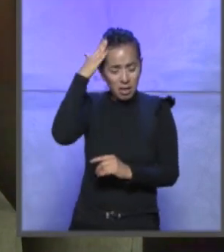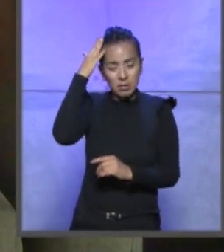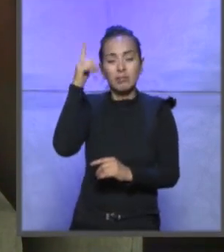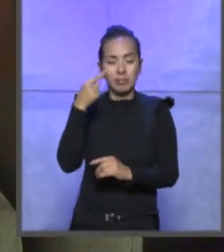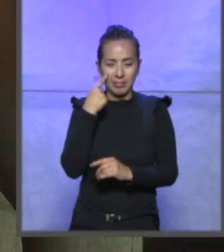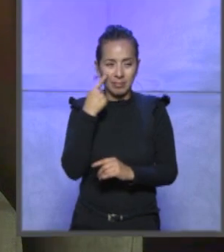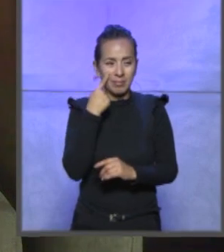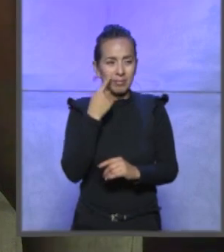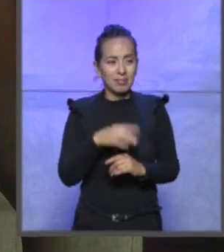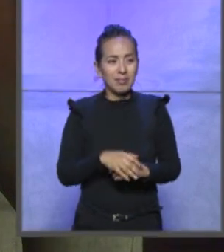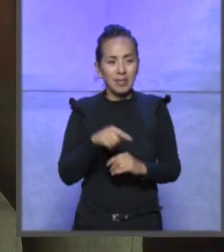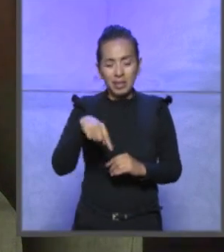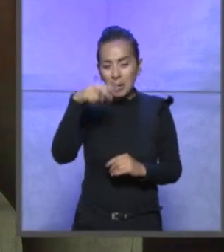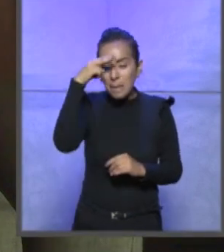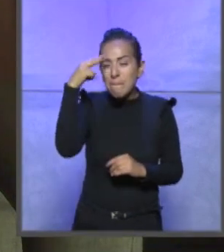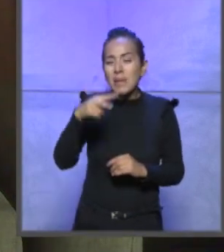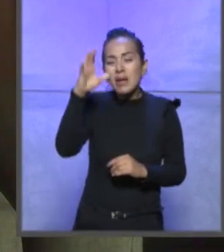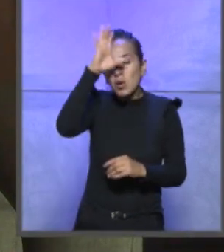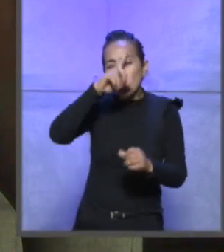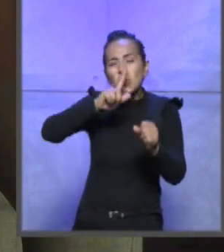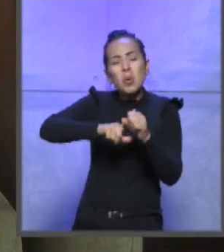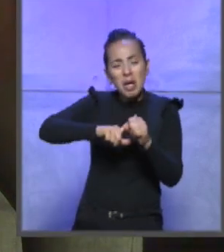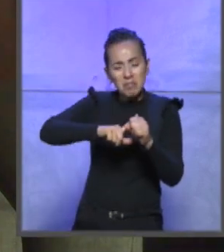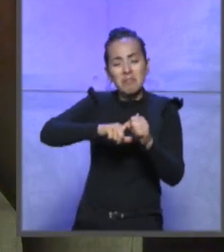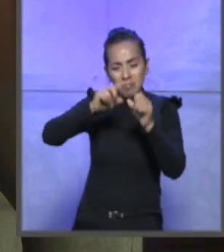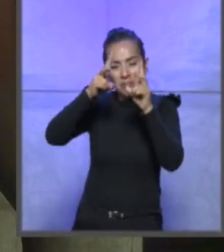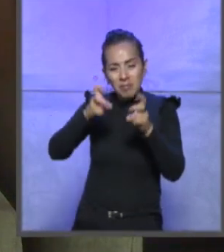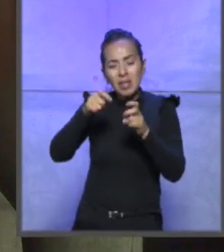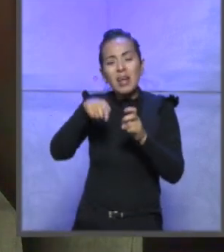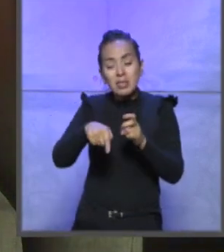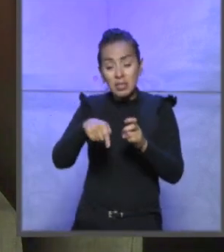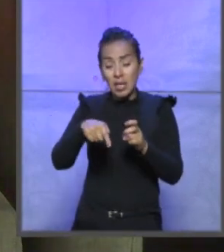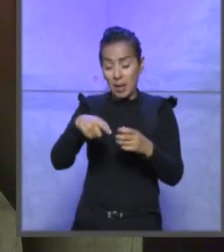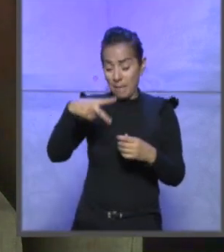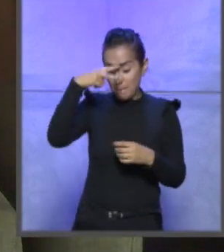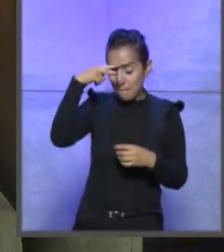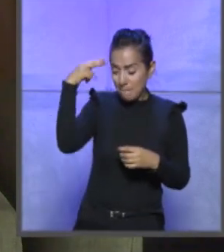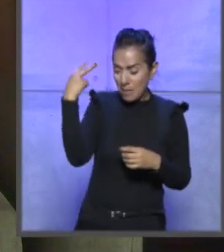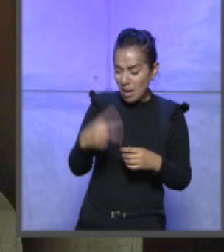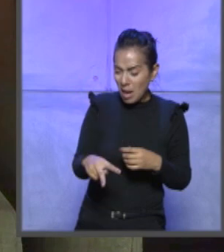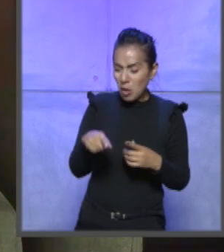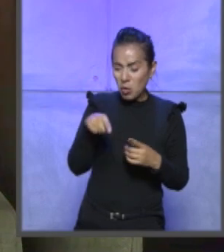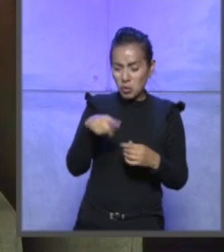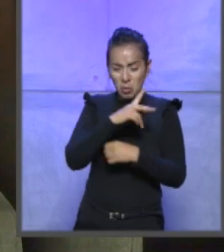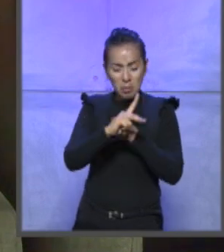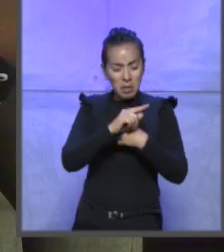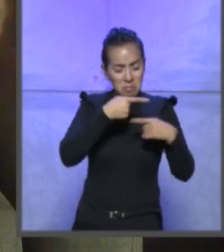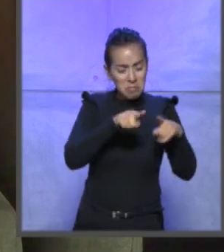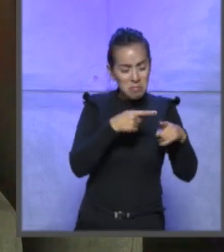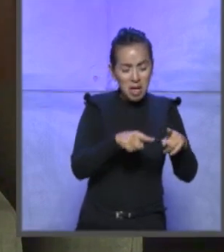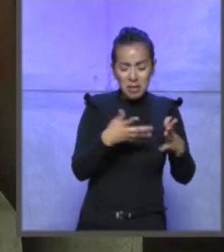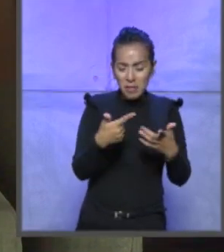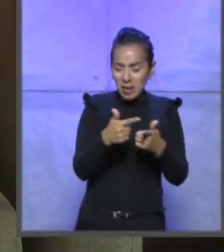sino por lo que vamos a ver a continuación. El México cultural. Sabemos que México es un país compuesto de